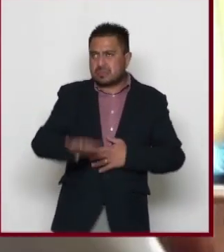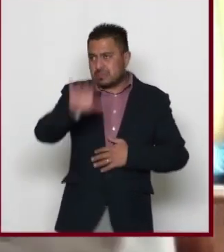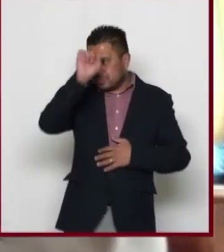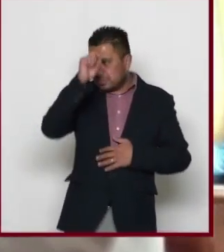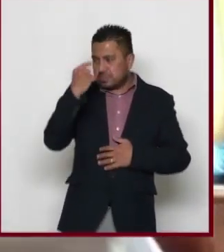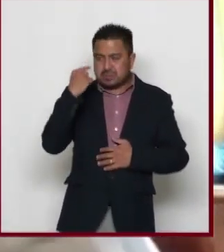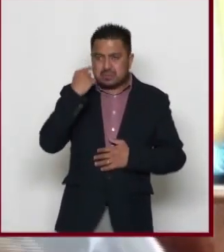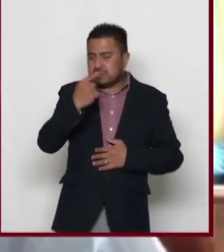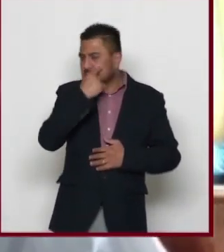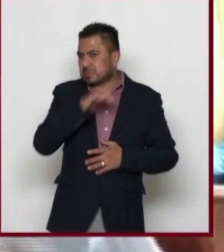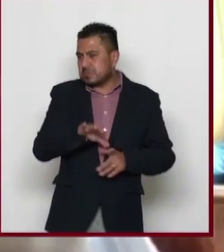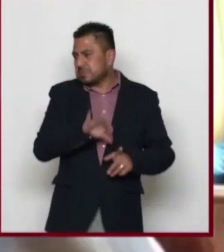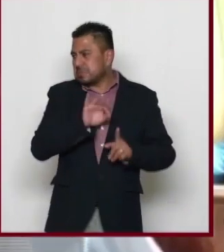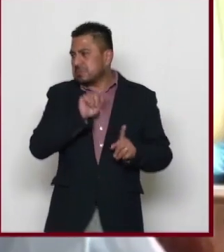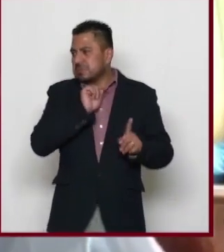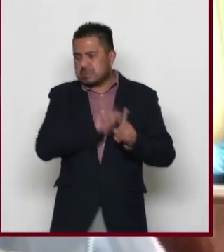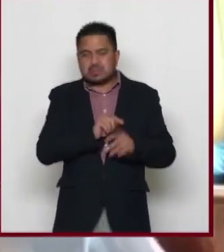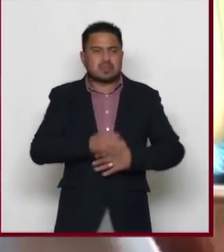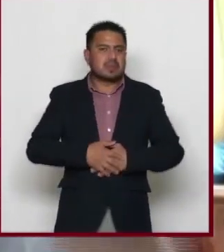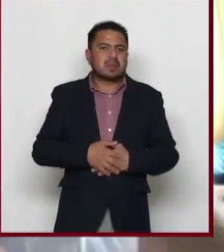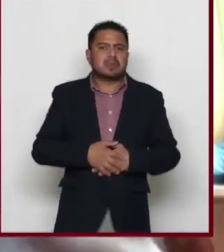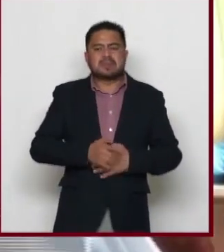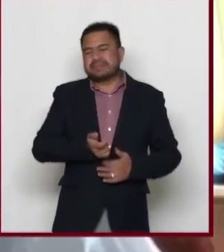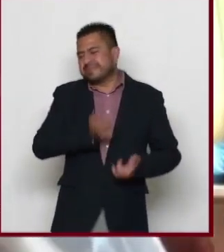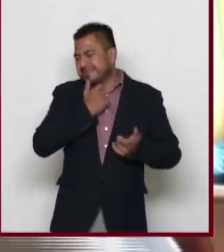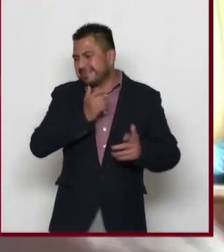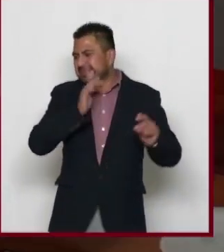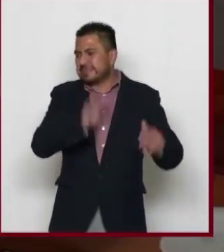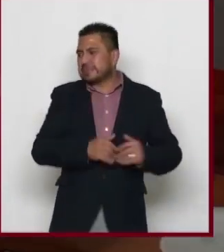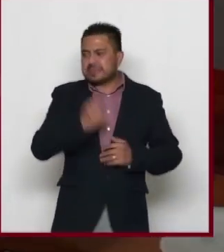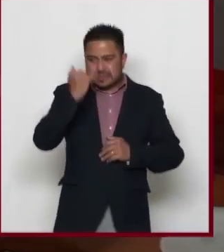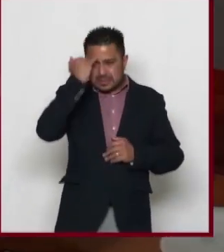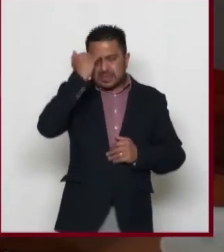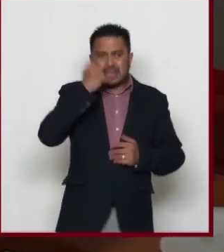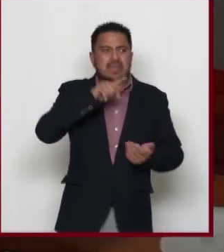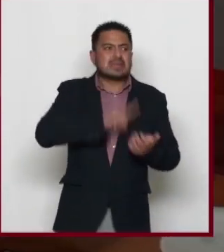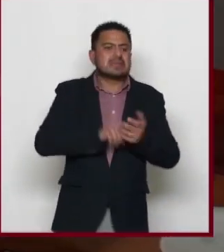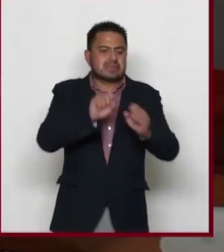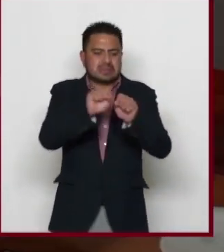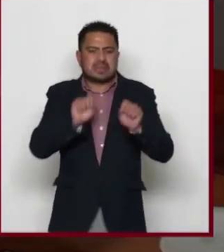y que pudo observar, que nos ayudó a cambiar la cosmología, o sea,